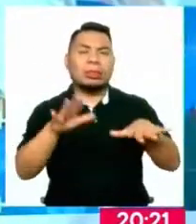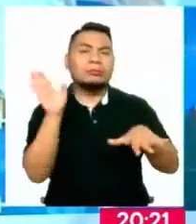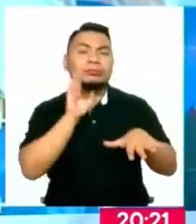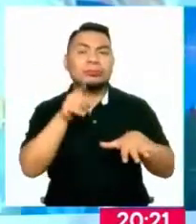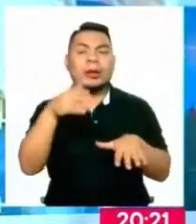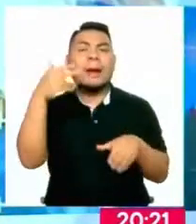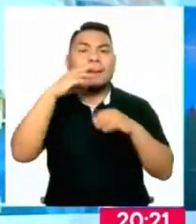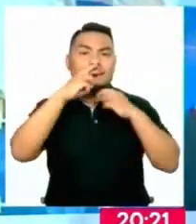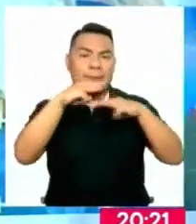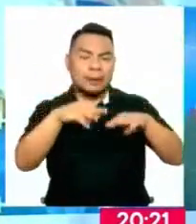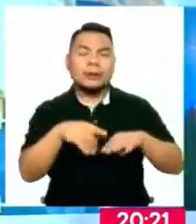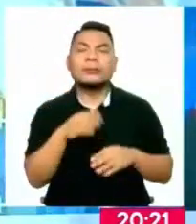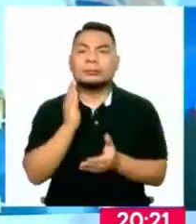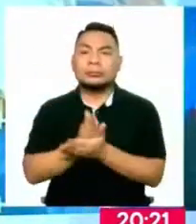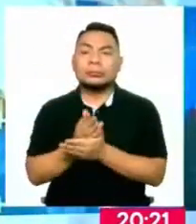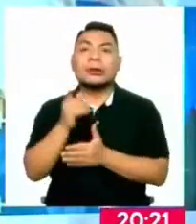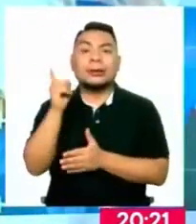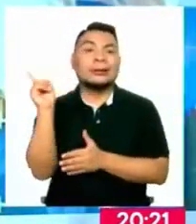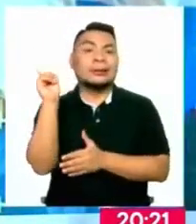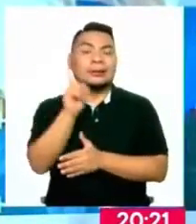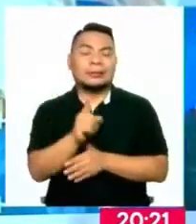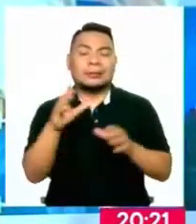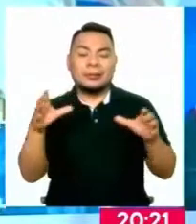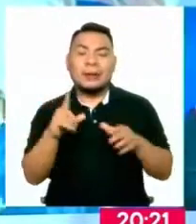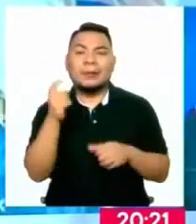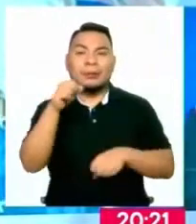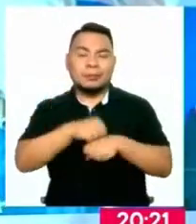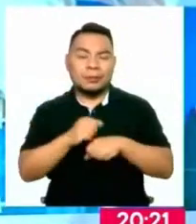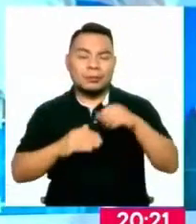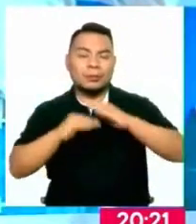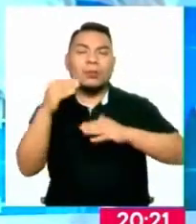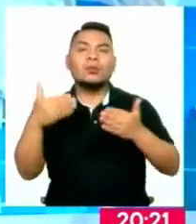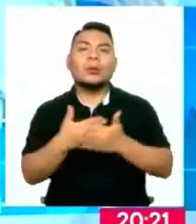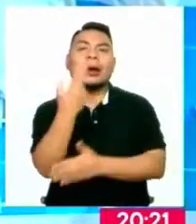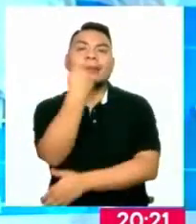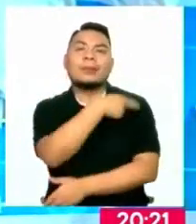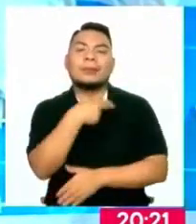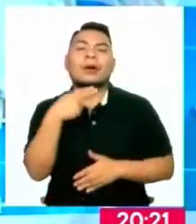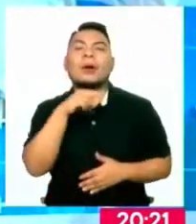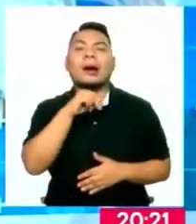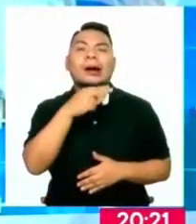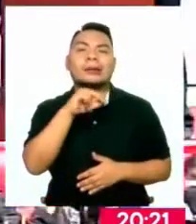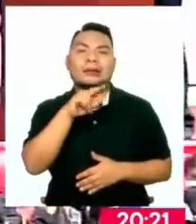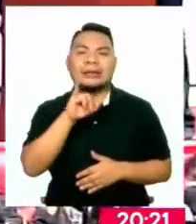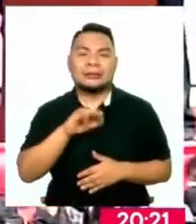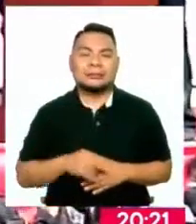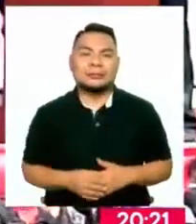Estado participó en la ceremonia de colocación de la primera piedra del nuevo hospital de Huari en Ancash.